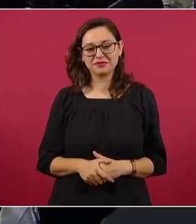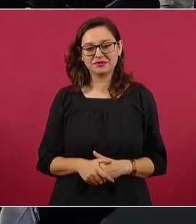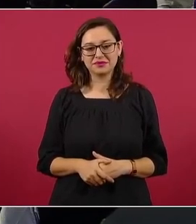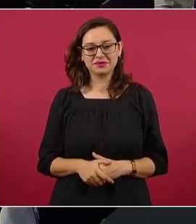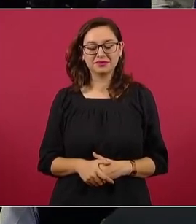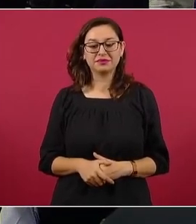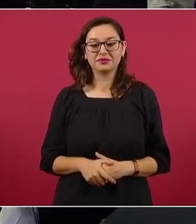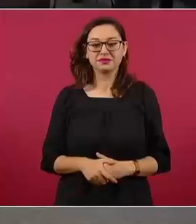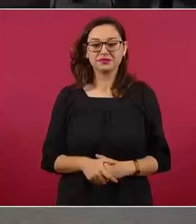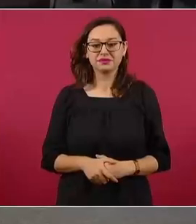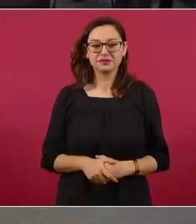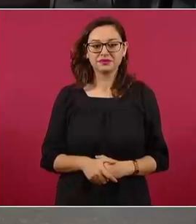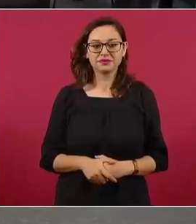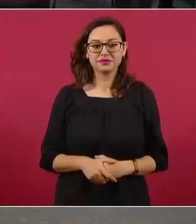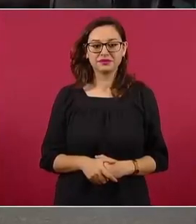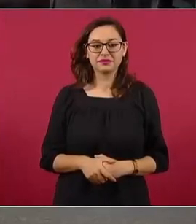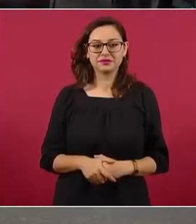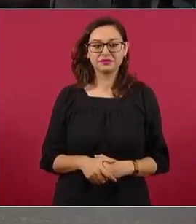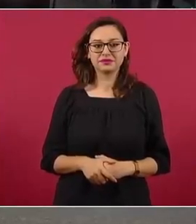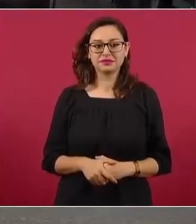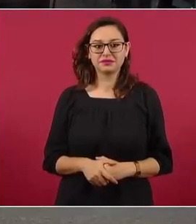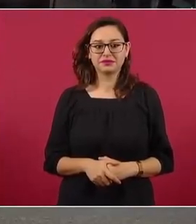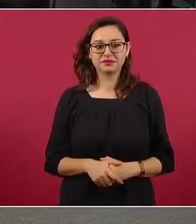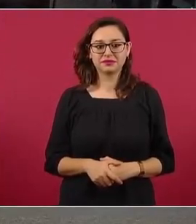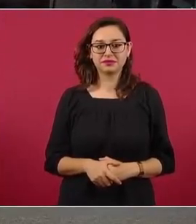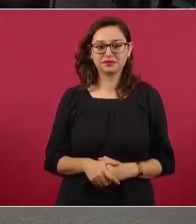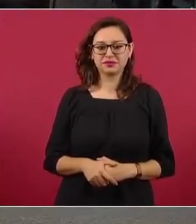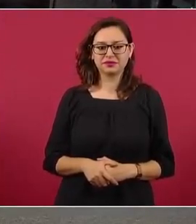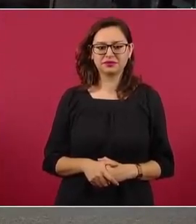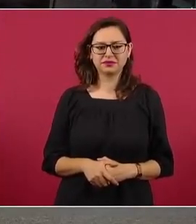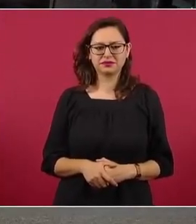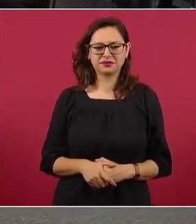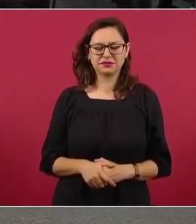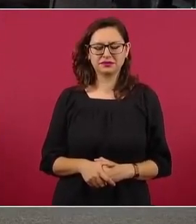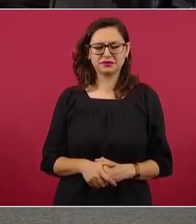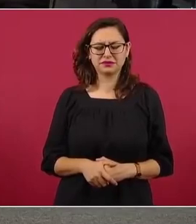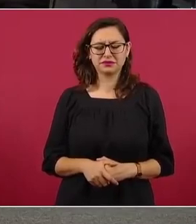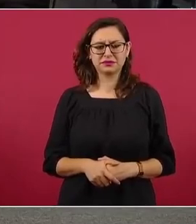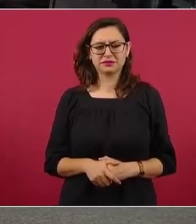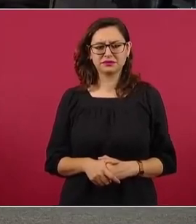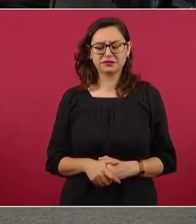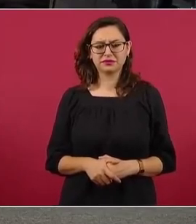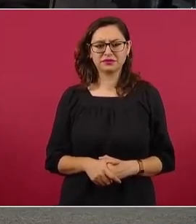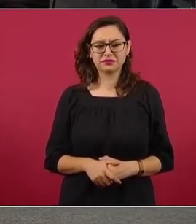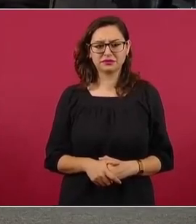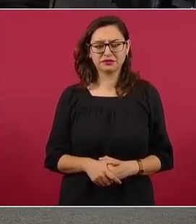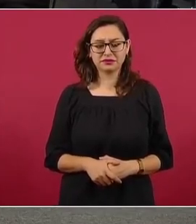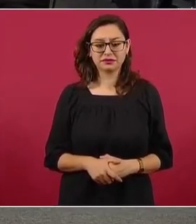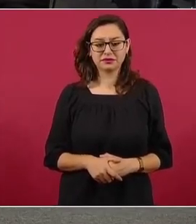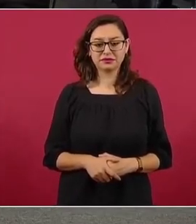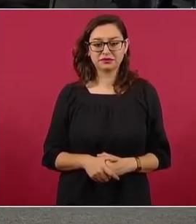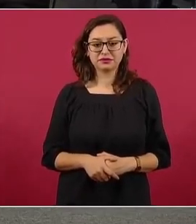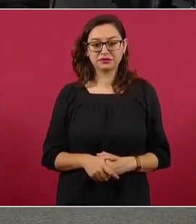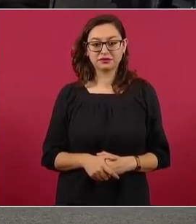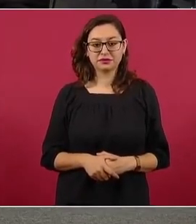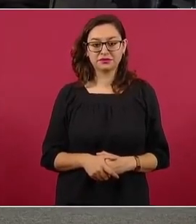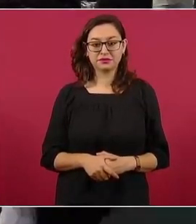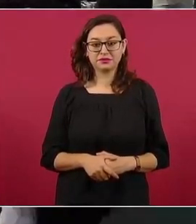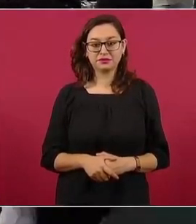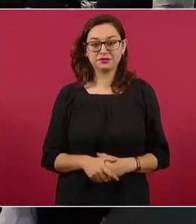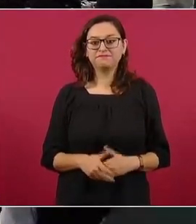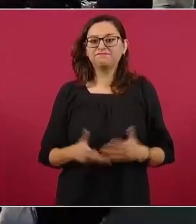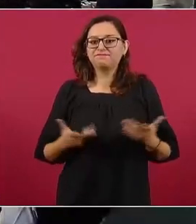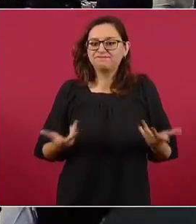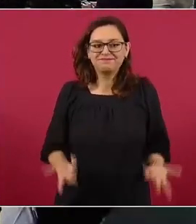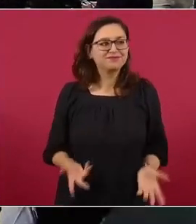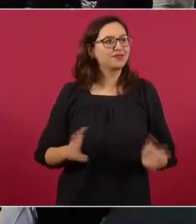presidente del PRI hay alguna investigación? Alejandro Moreno. ¿Hay alguna investigación de la UIF en contra de Alejandro Moreno y todas? Insisto en que nosotros